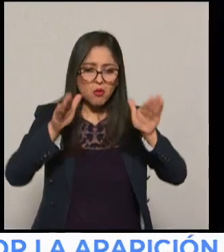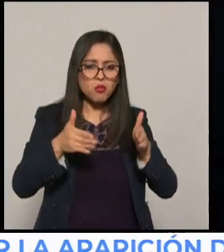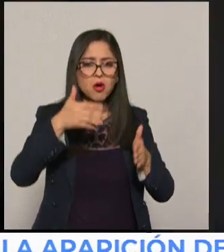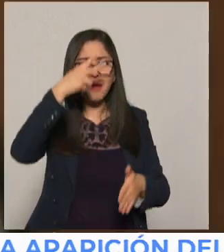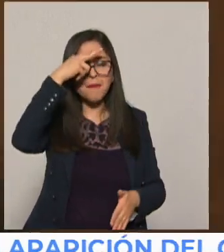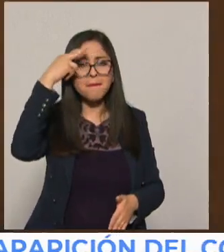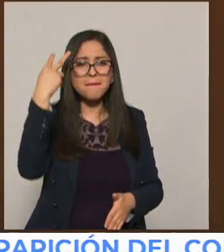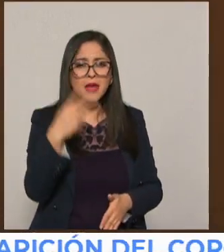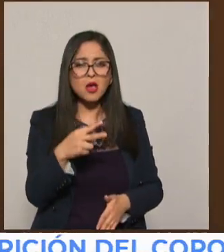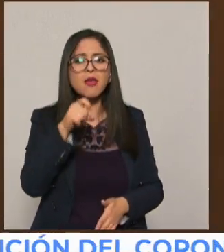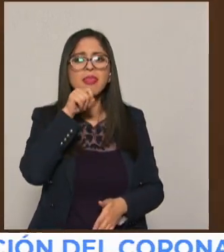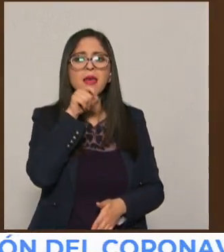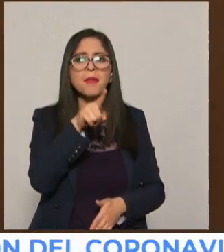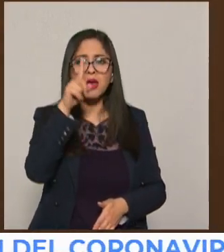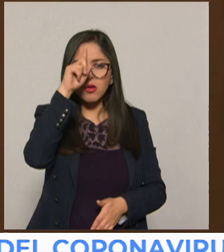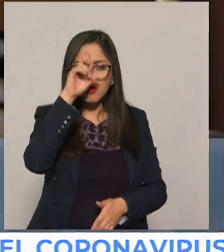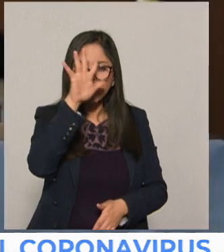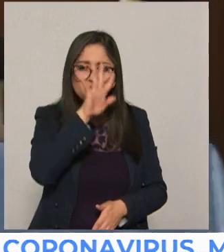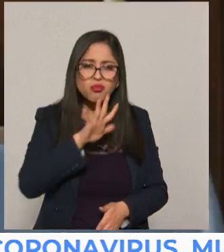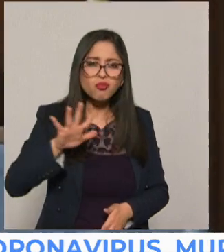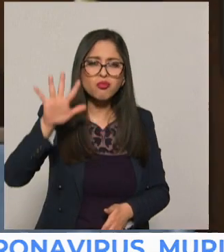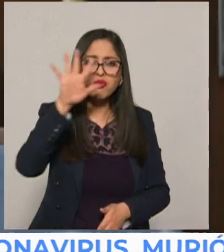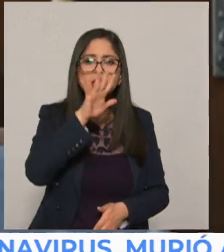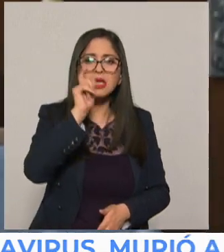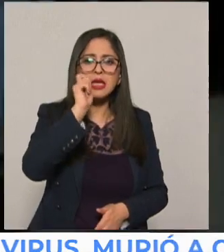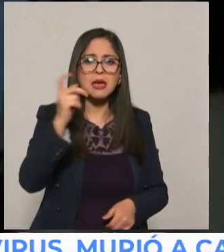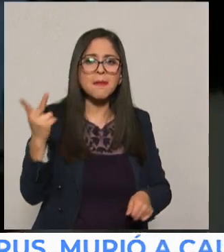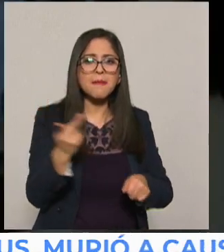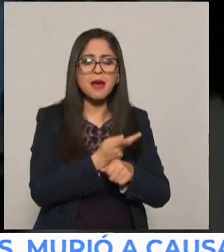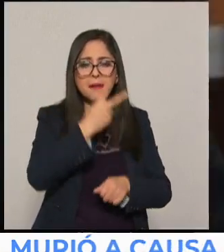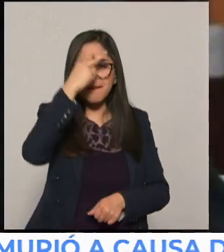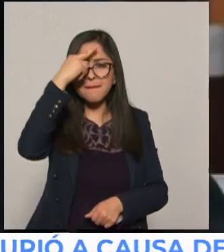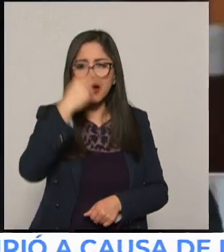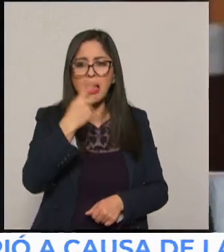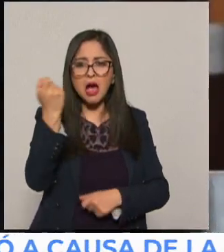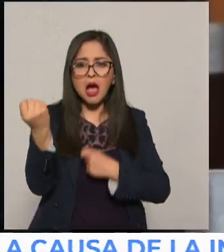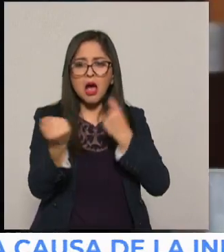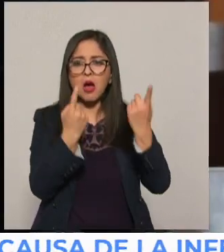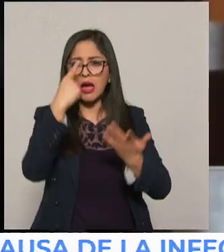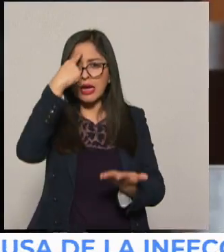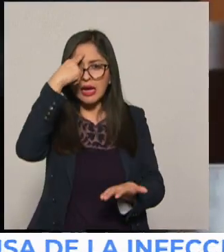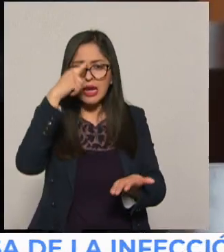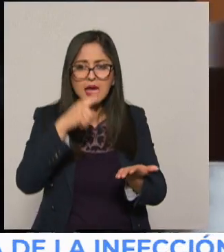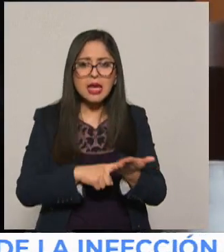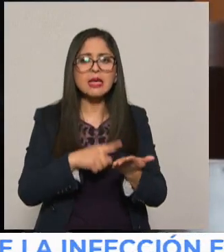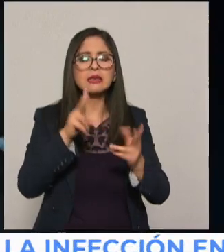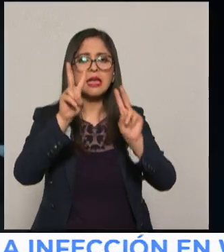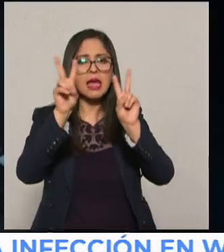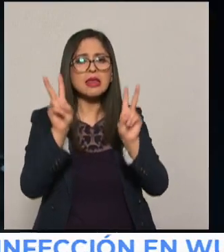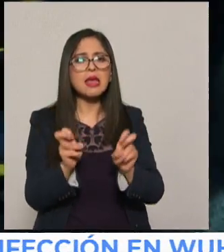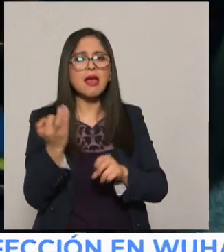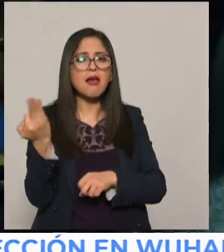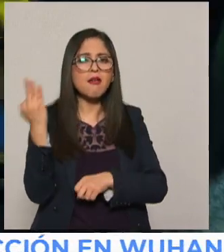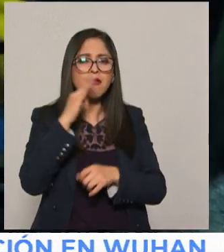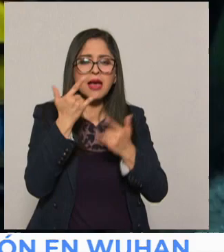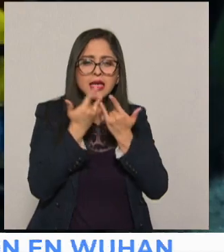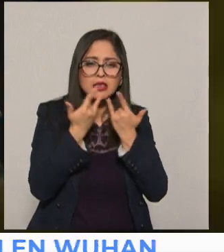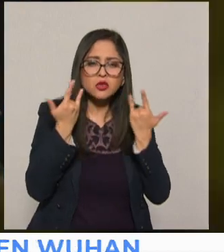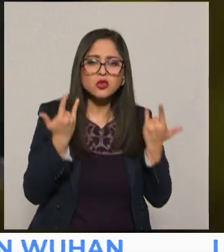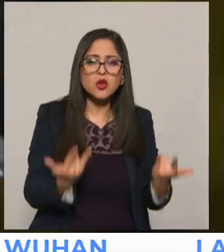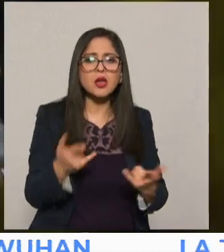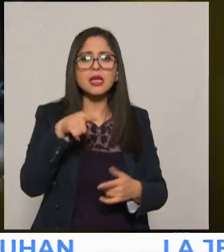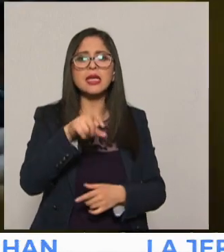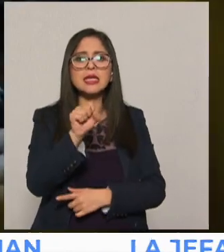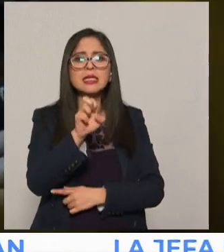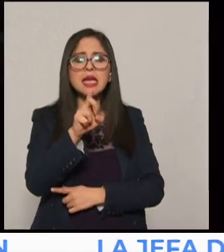la cosmovisión mexicana, con las creencias, los mitos, las leyendas del México. Es una serie muy chilanga y es